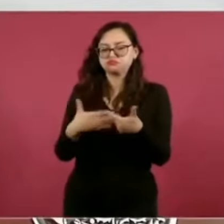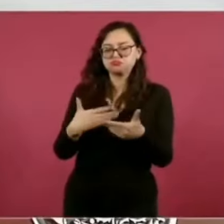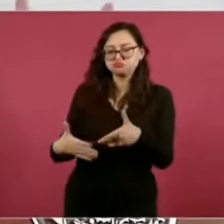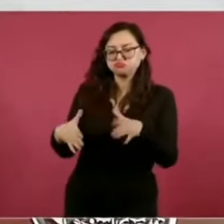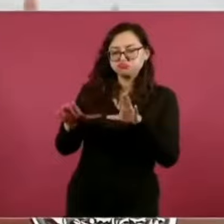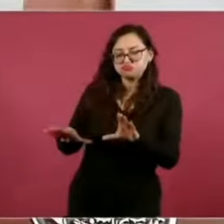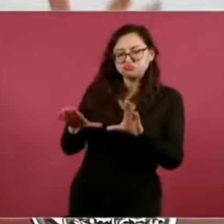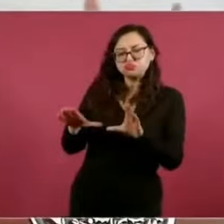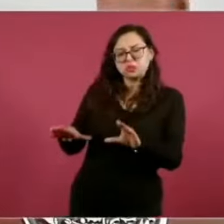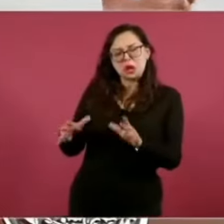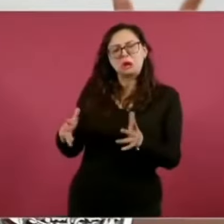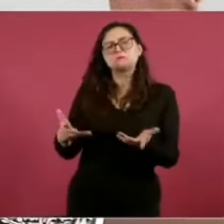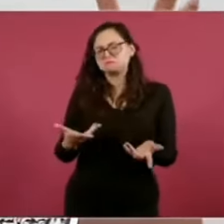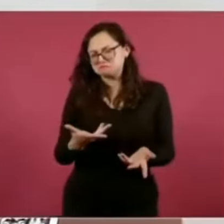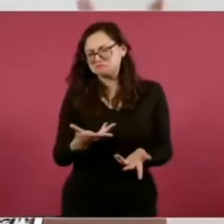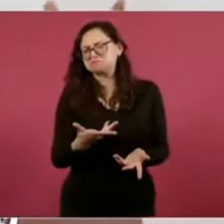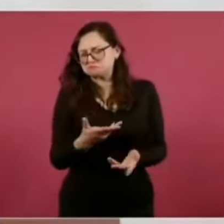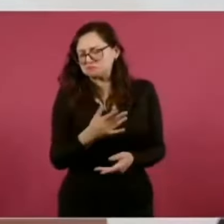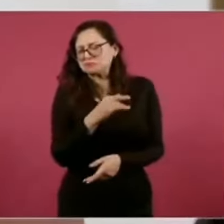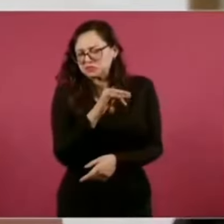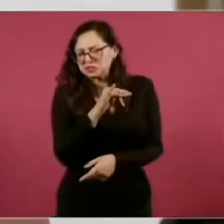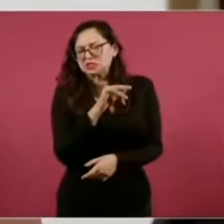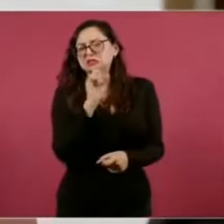la influencia mayor